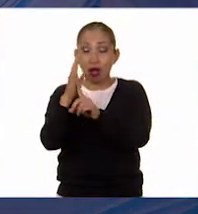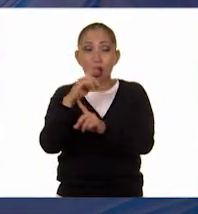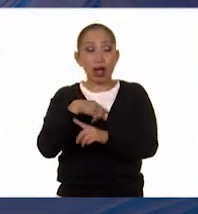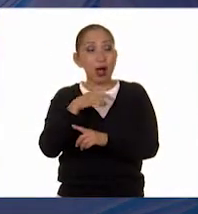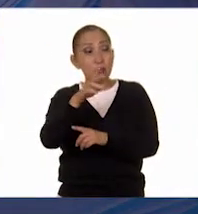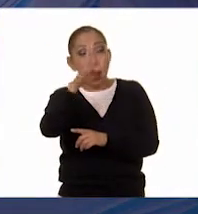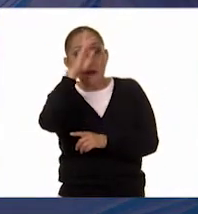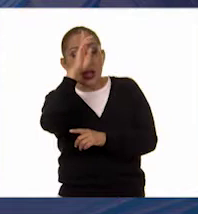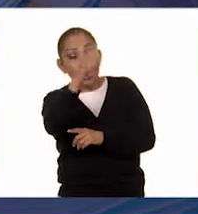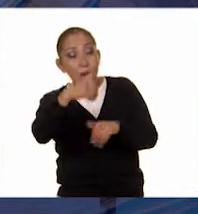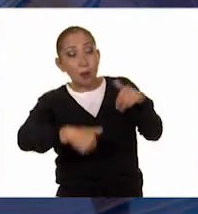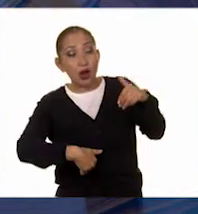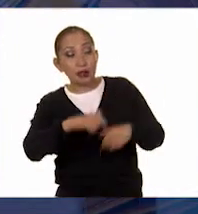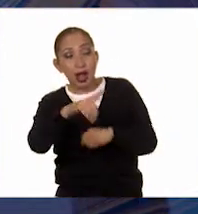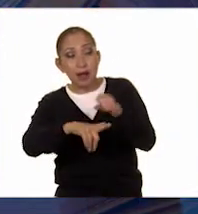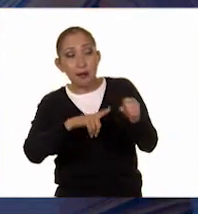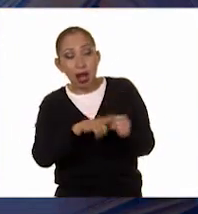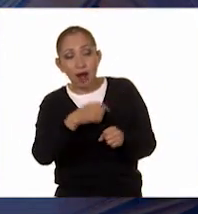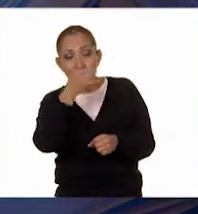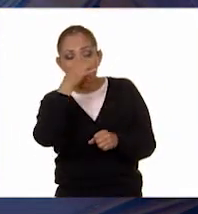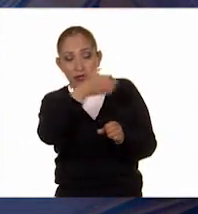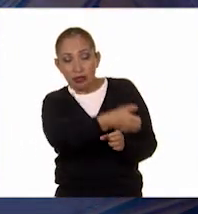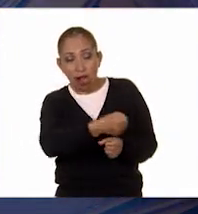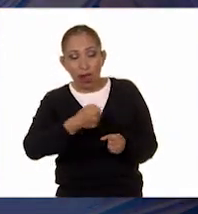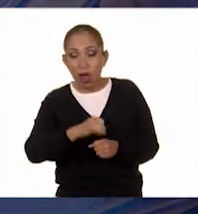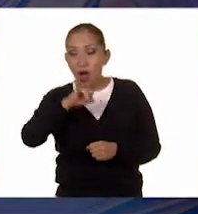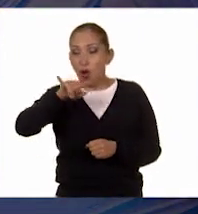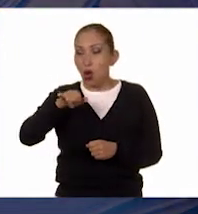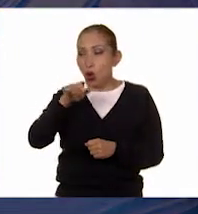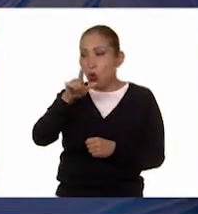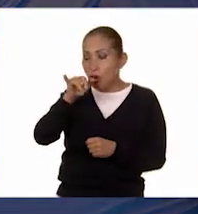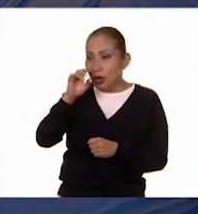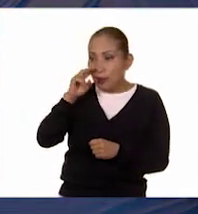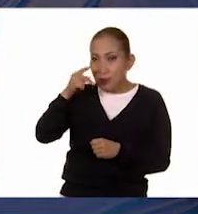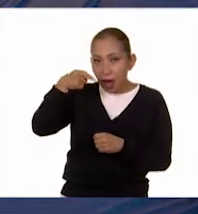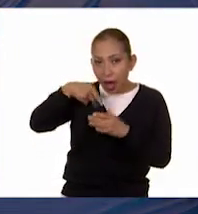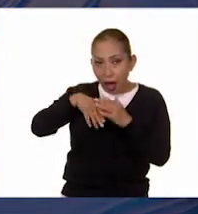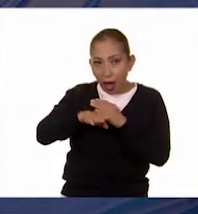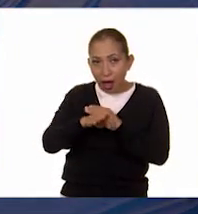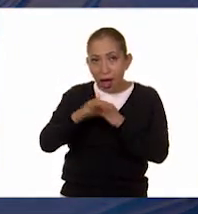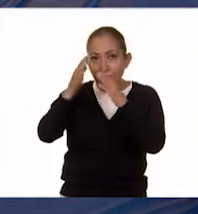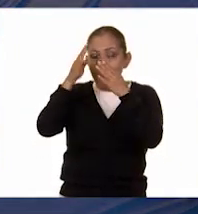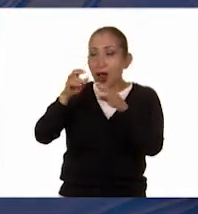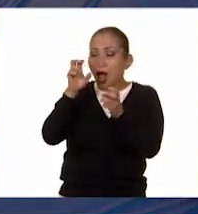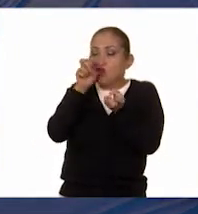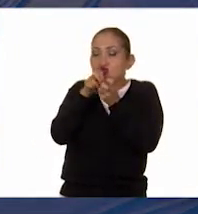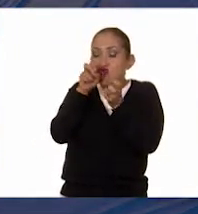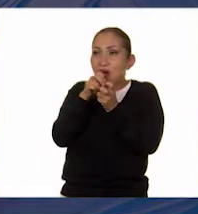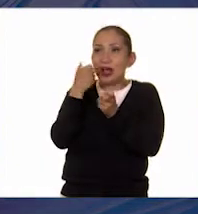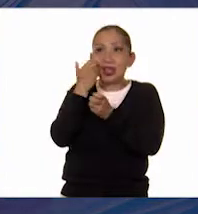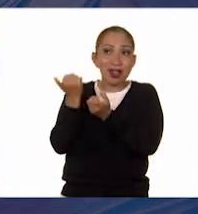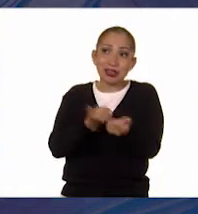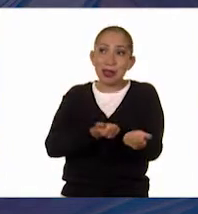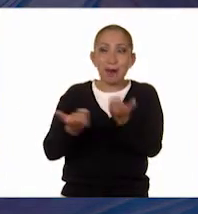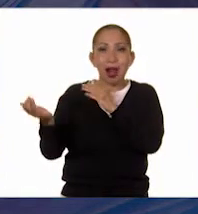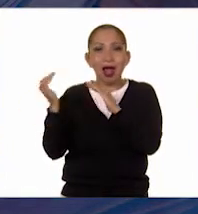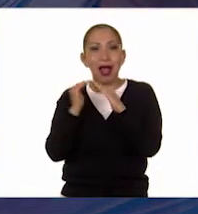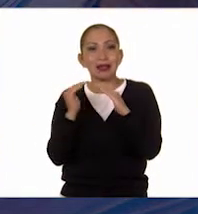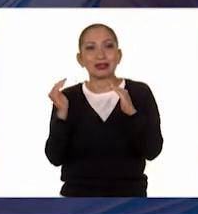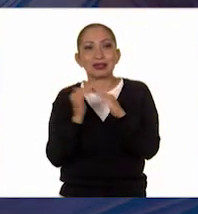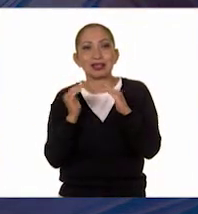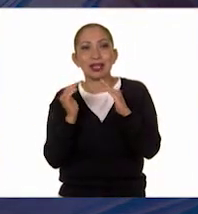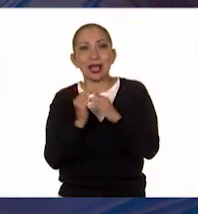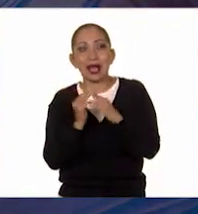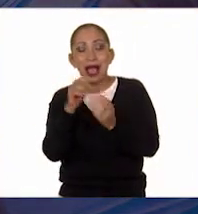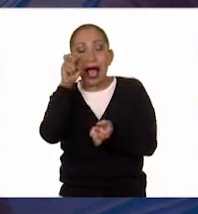flores y molestar a los animales. Entonces Julia descubrió una ardilla en la punta de un pino y dijo: «Me gustaría llevármela a la casa».